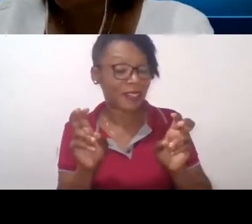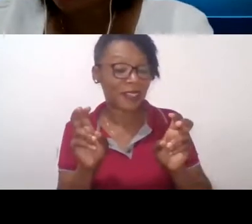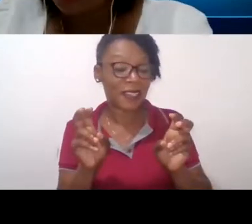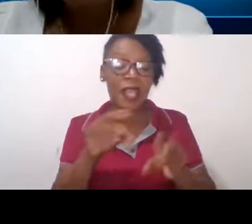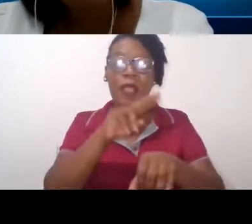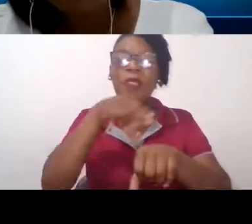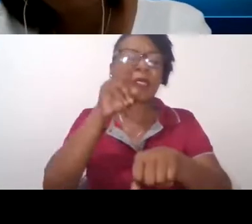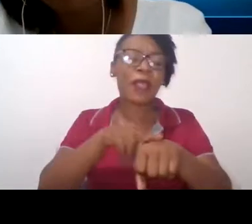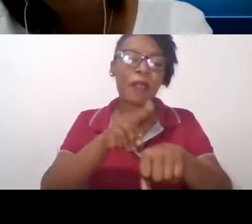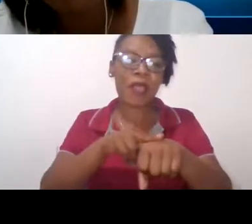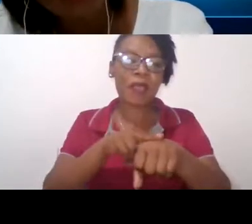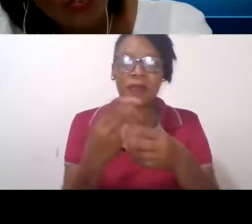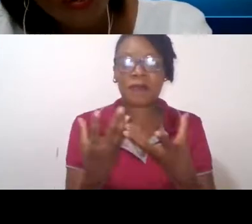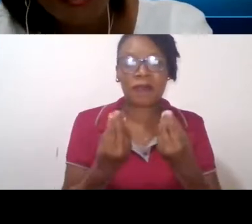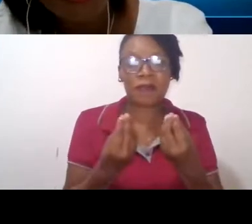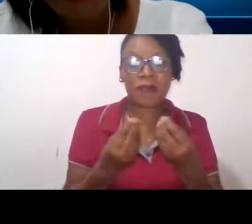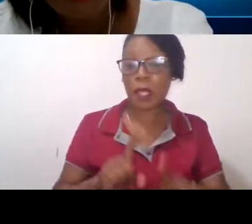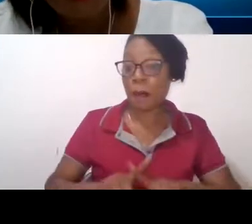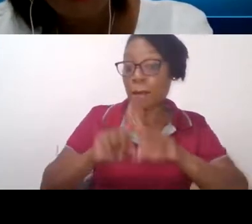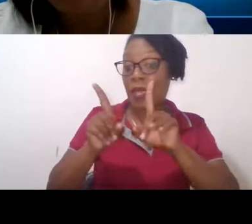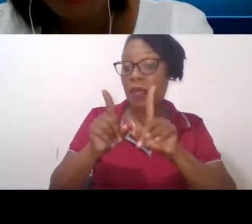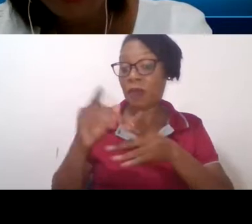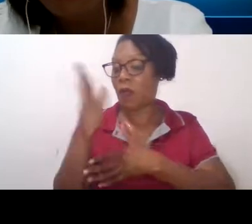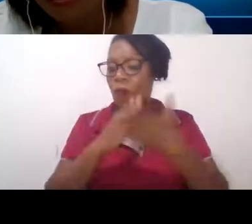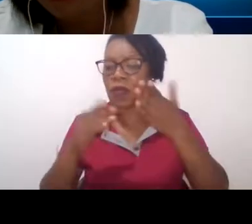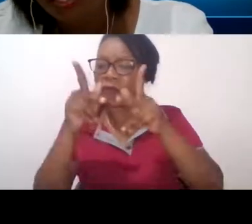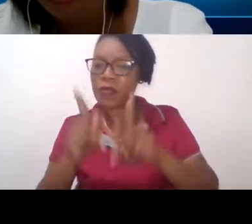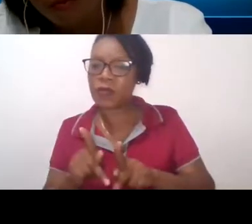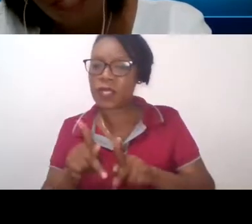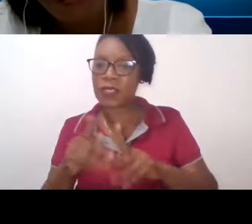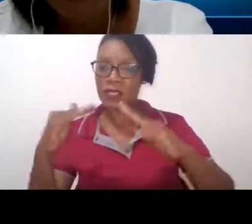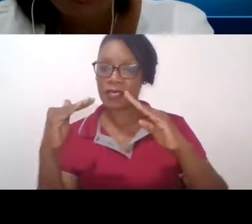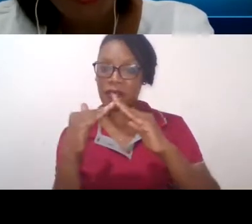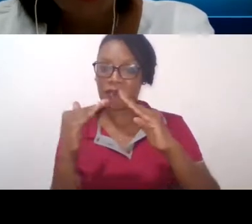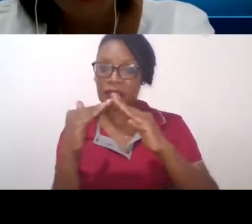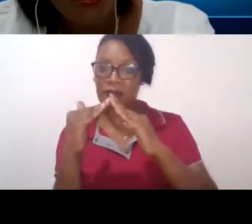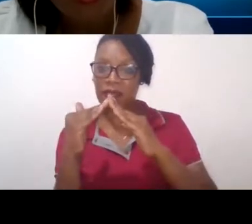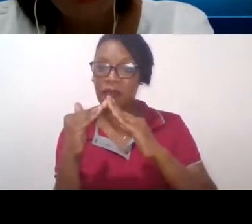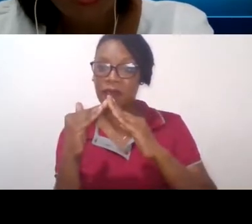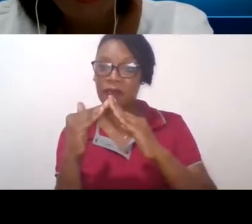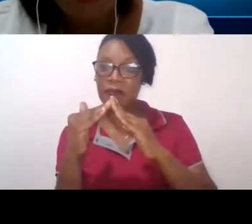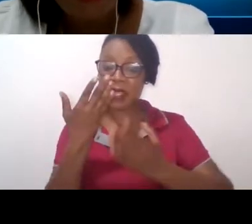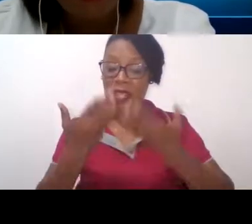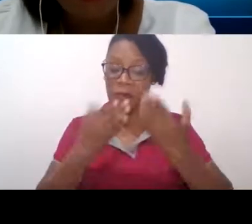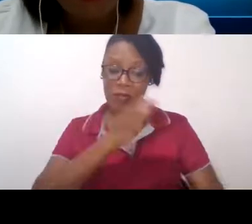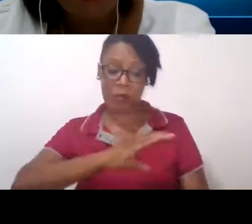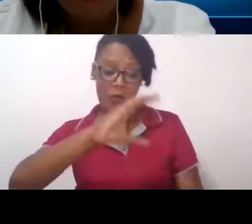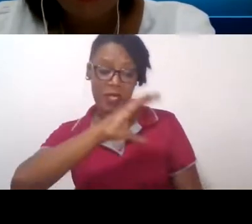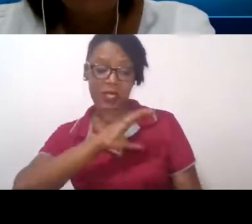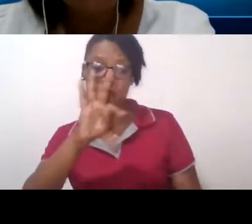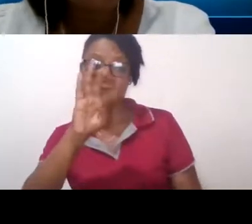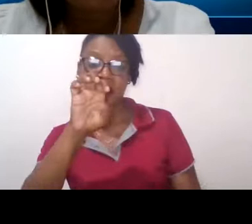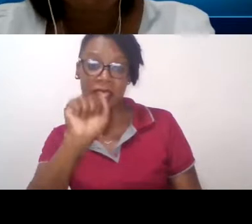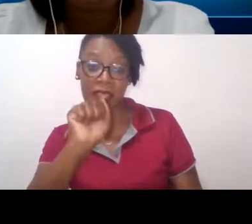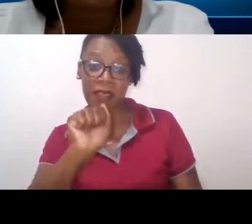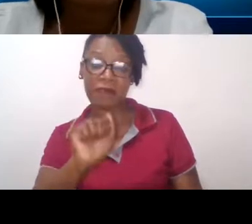miedo. Pero resulta ser que en las personas que viven con la, que conviven con la condición de TEA,